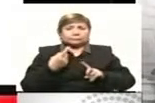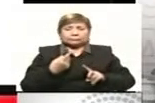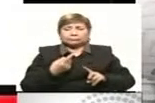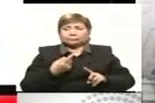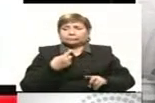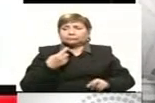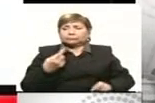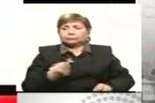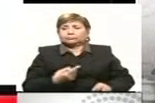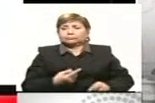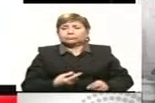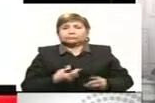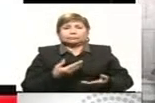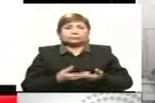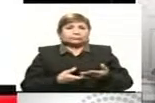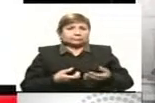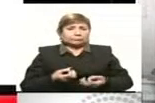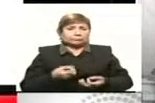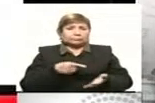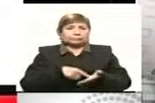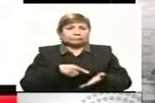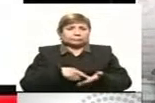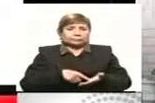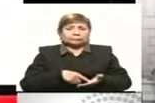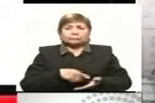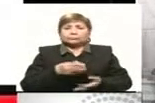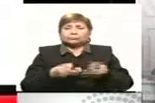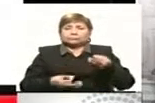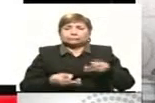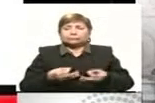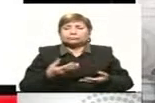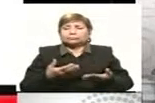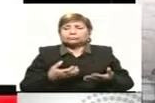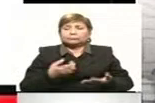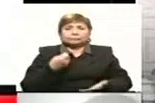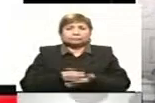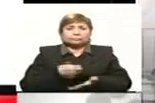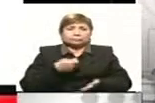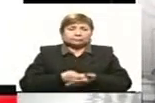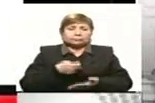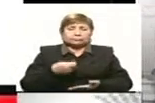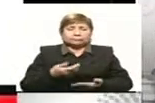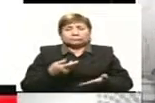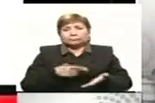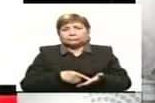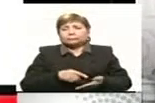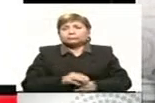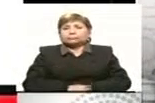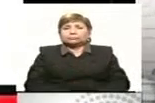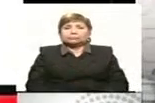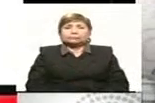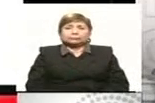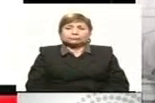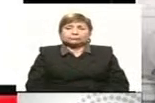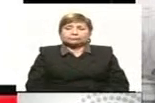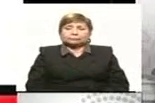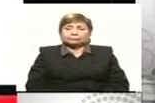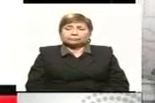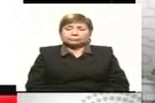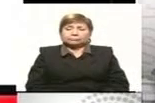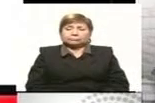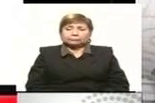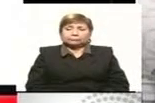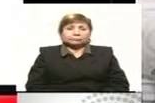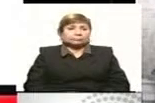son administración de la deuda, que en realidad esencialmente quiere decir pago de la deuda, ¿no? Digamos,